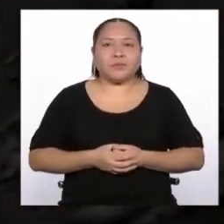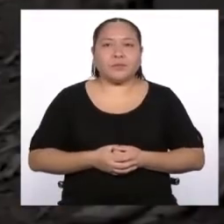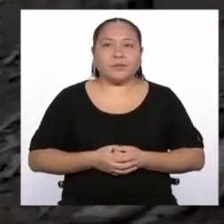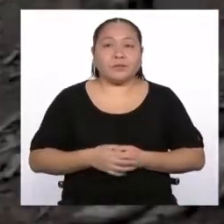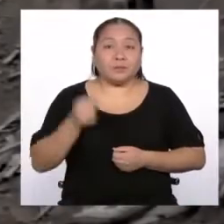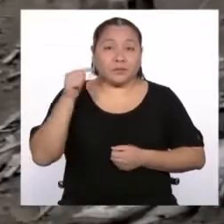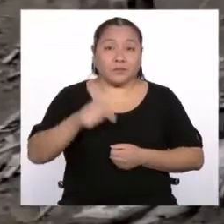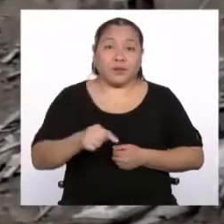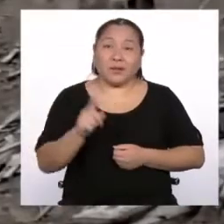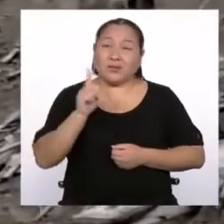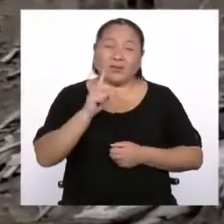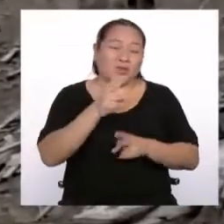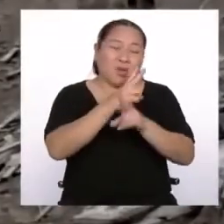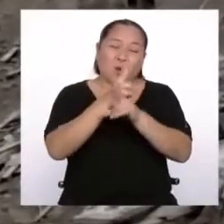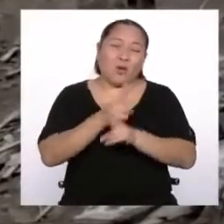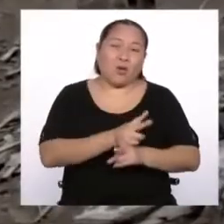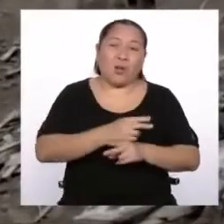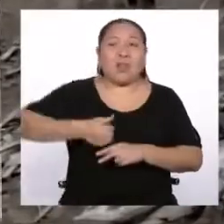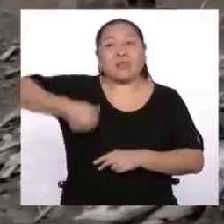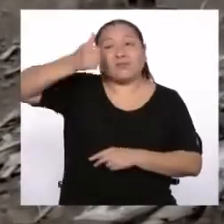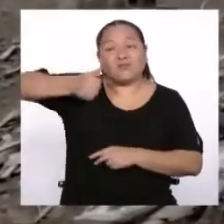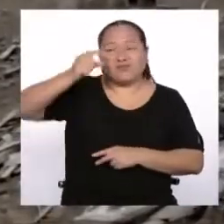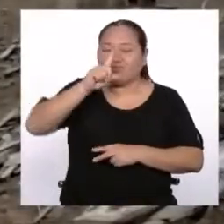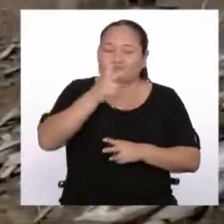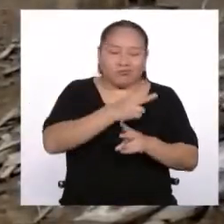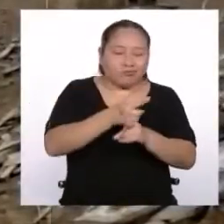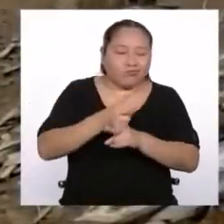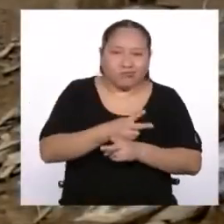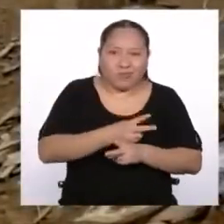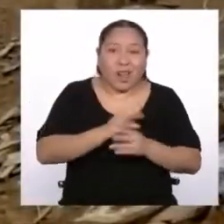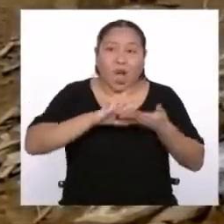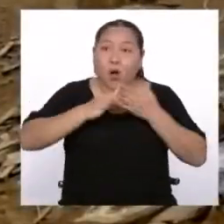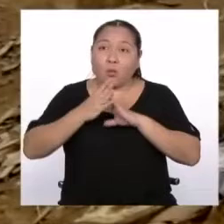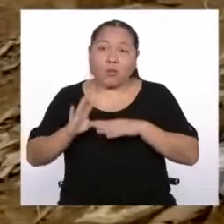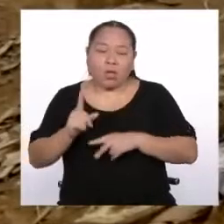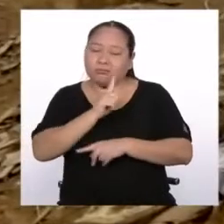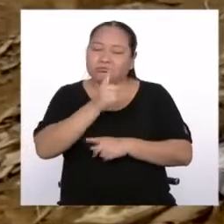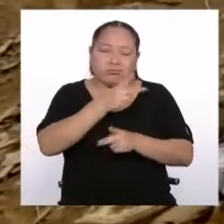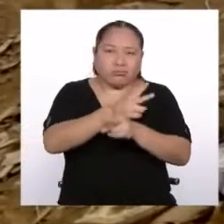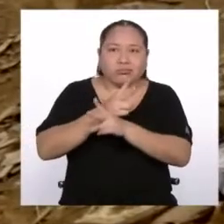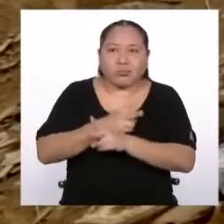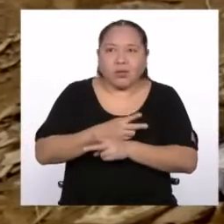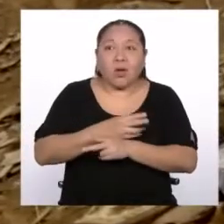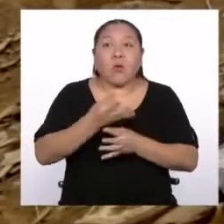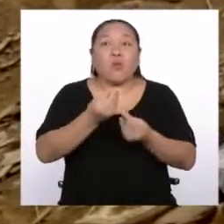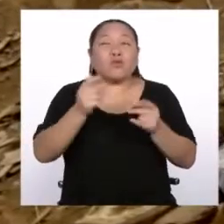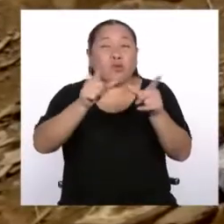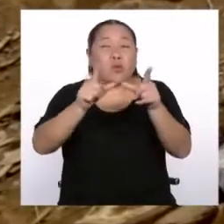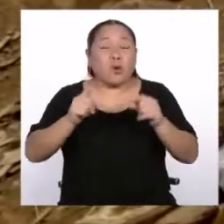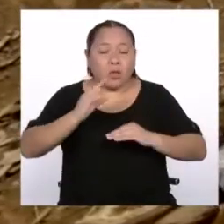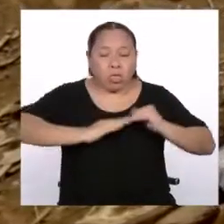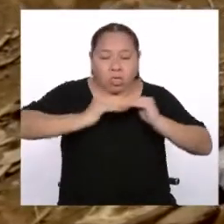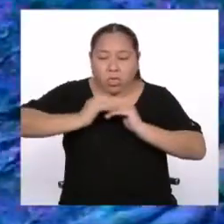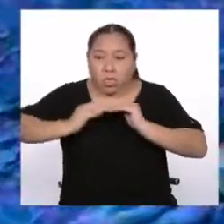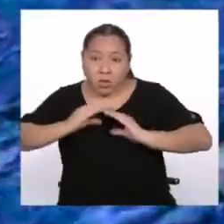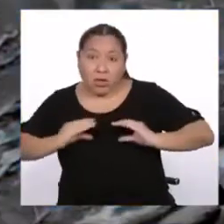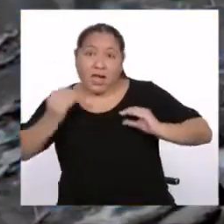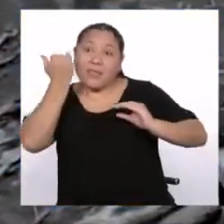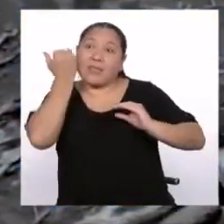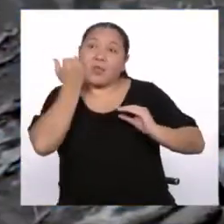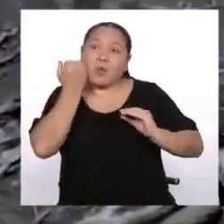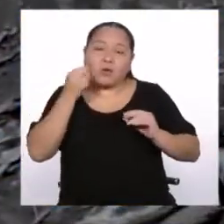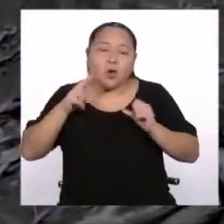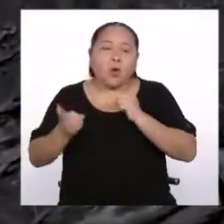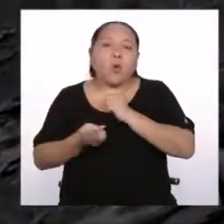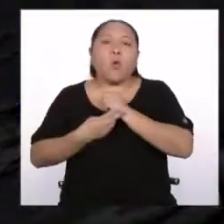Fruto del descuido de las autoridades y la comunidad, muchas huacas de Lima se convirtieron en guaridas de gente de mal vivir,